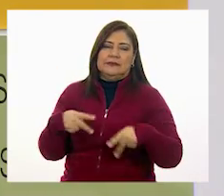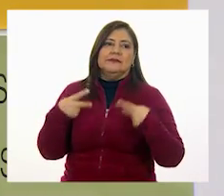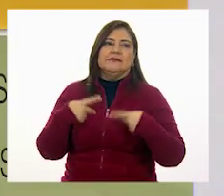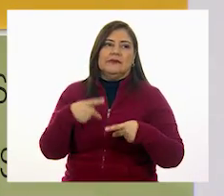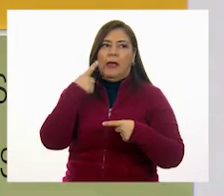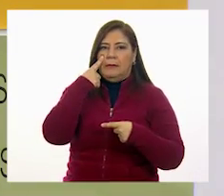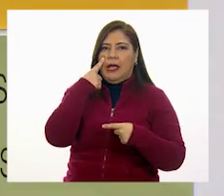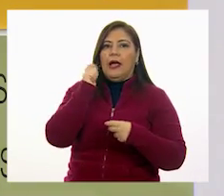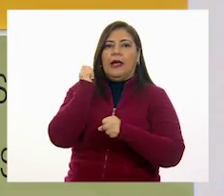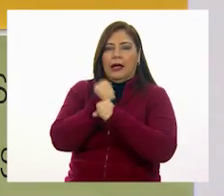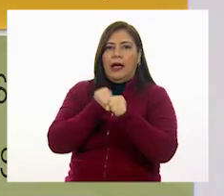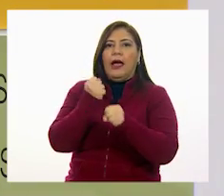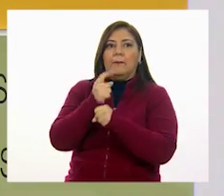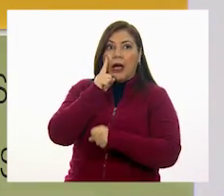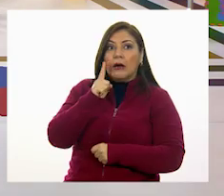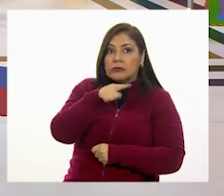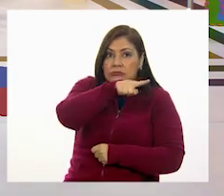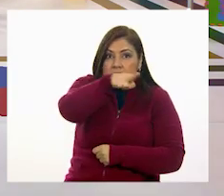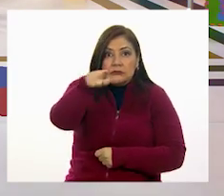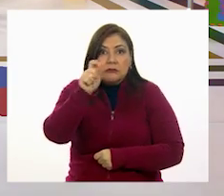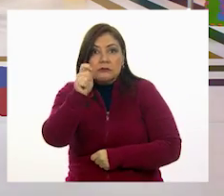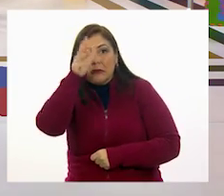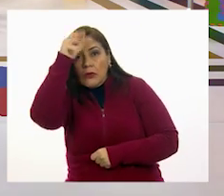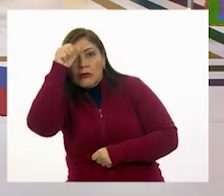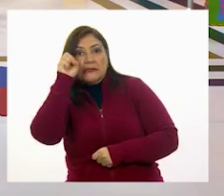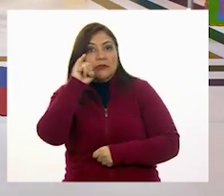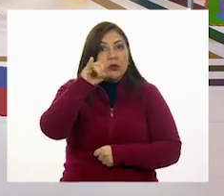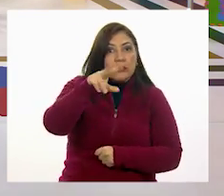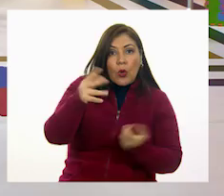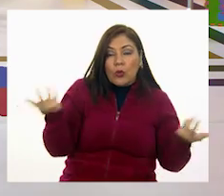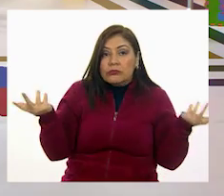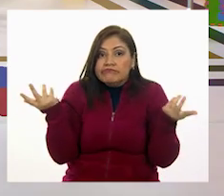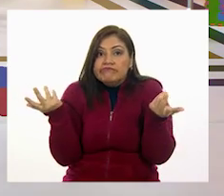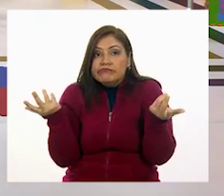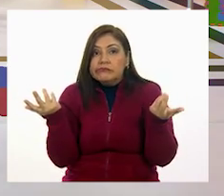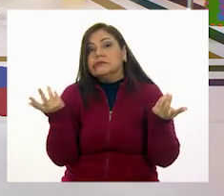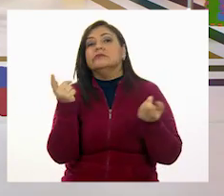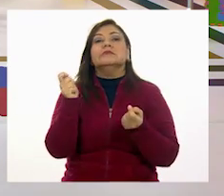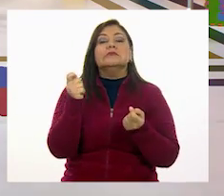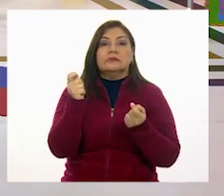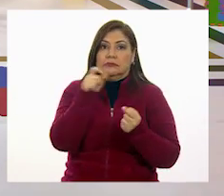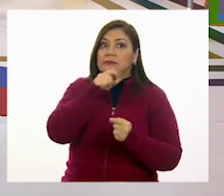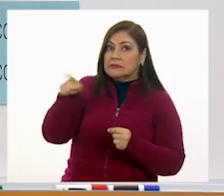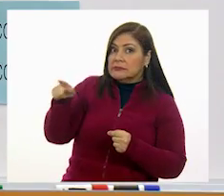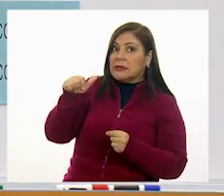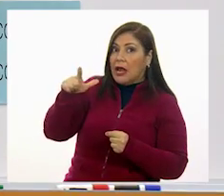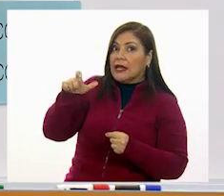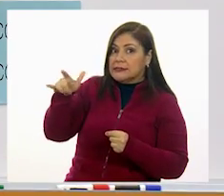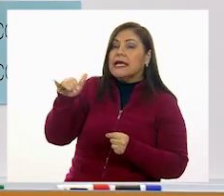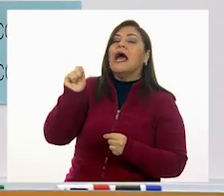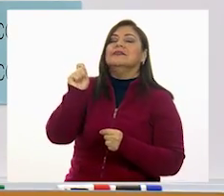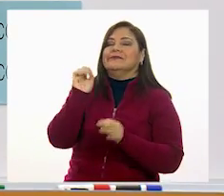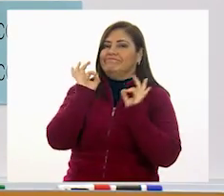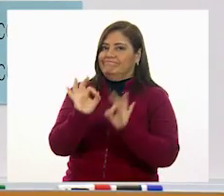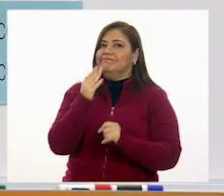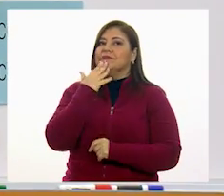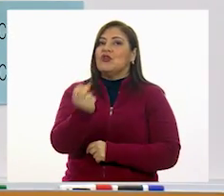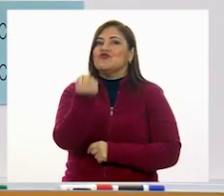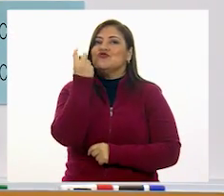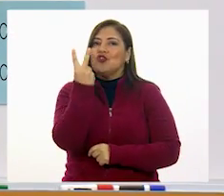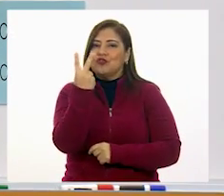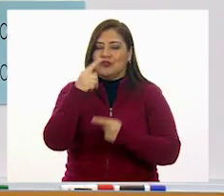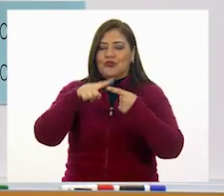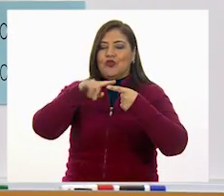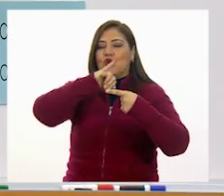que lo estamos practicando. ¿Ustedes qué dicen? ¿Están de acuerdo conmigo? Y también con Alexia. Efectivamente, son dos. José